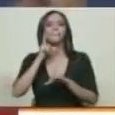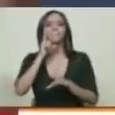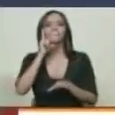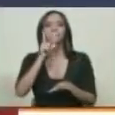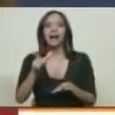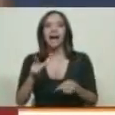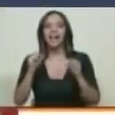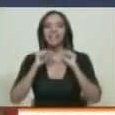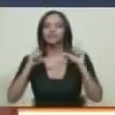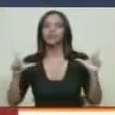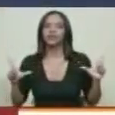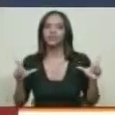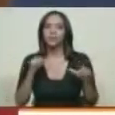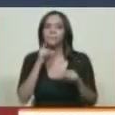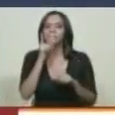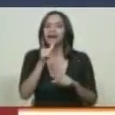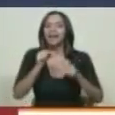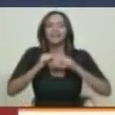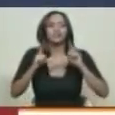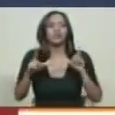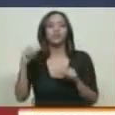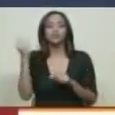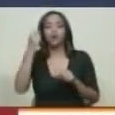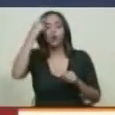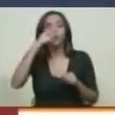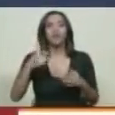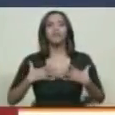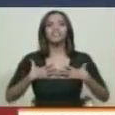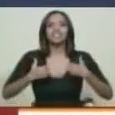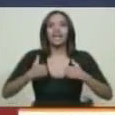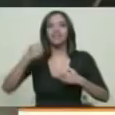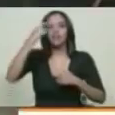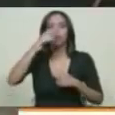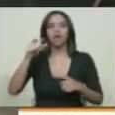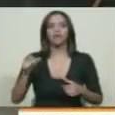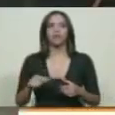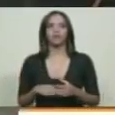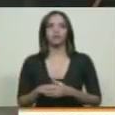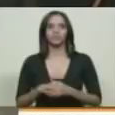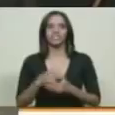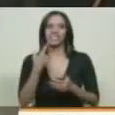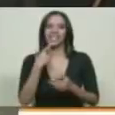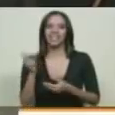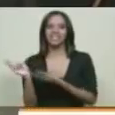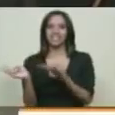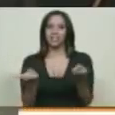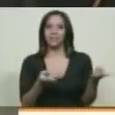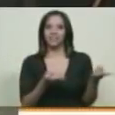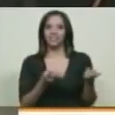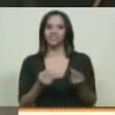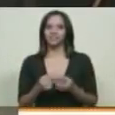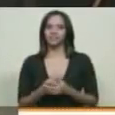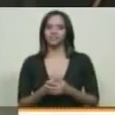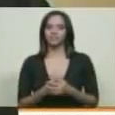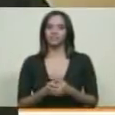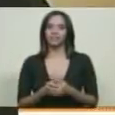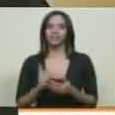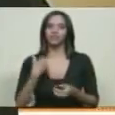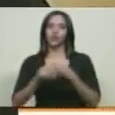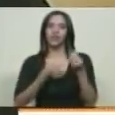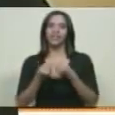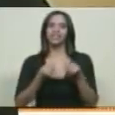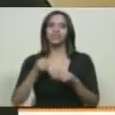caballero. Mala suerte. Solo el pueblo salva al pueblo. ¿Qué dice Mira, Agustín? ¿Qué dice Agustín Ochotorena? Mira, yo hice un vídeo de forma